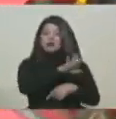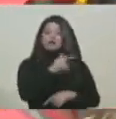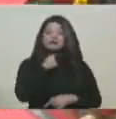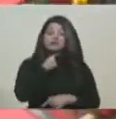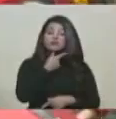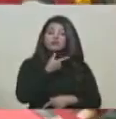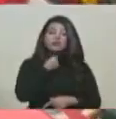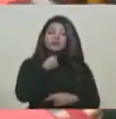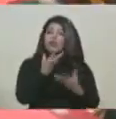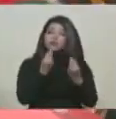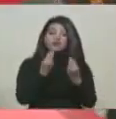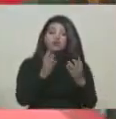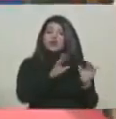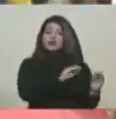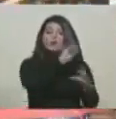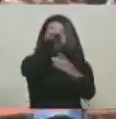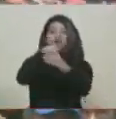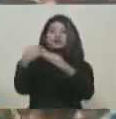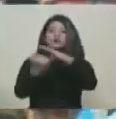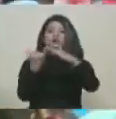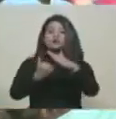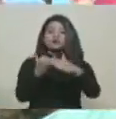Se institucionalizaría.